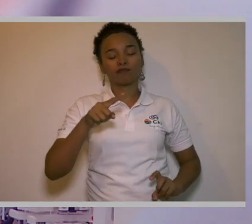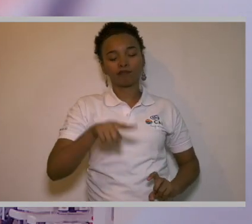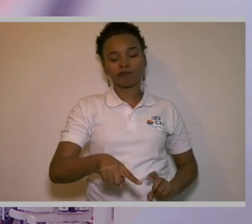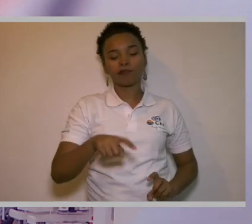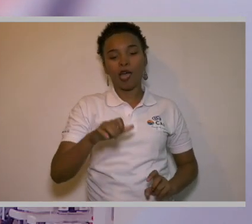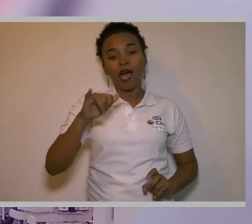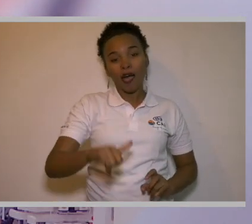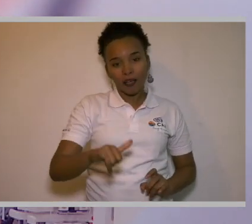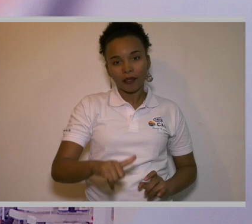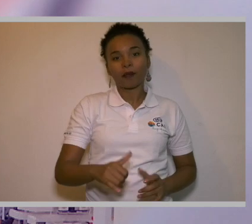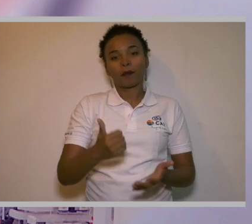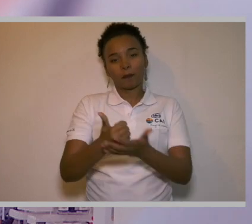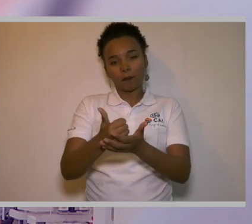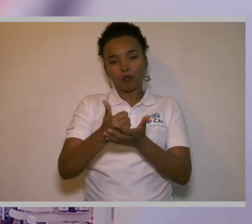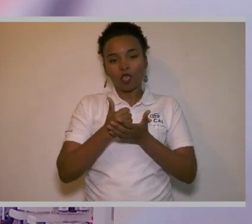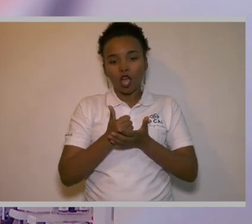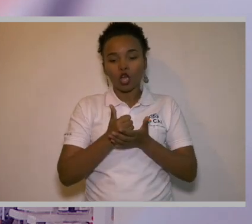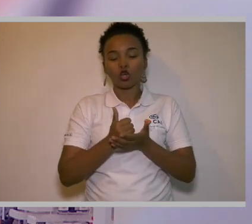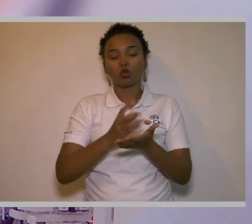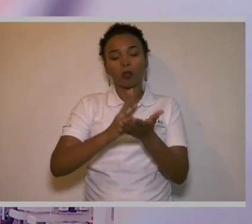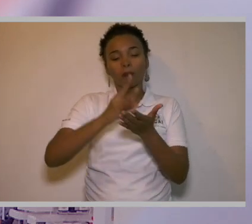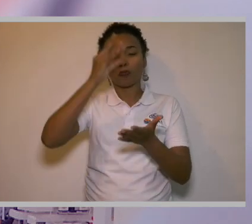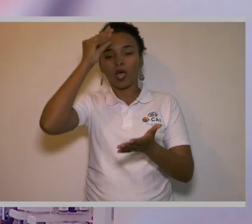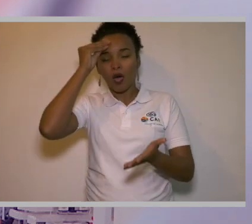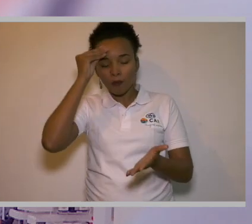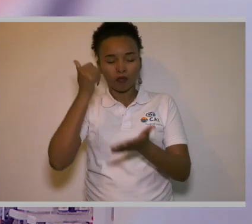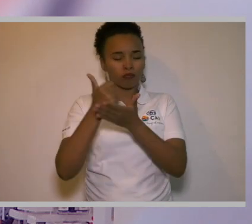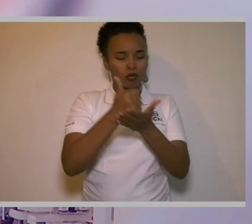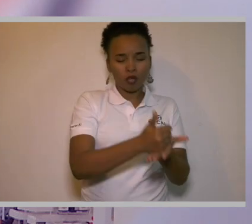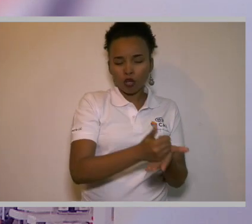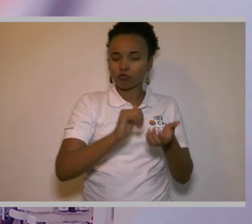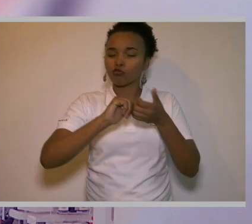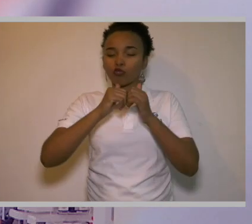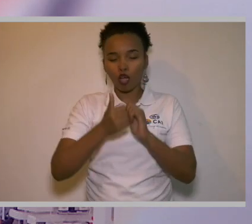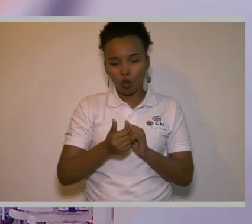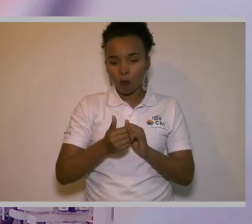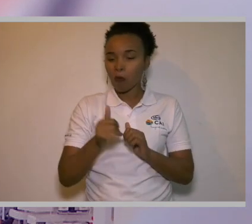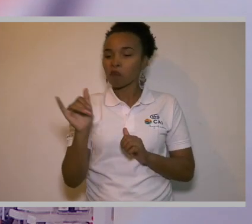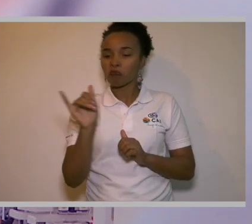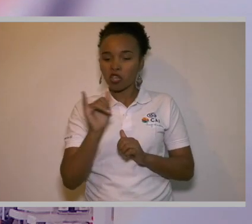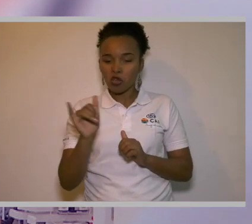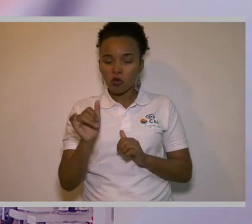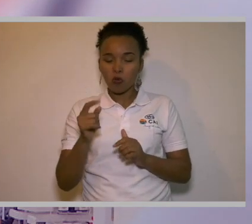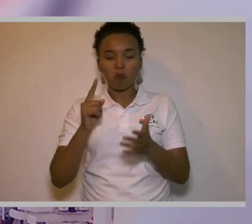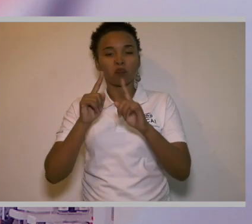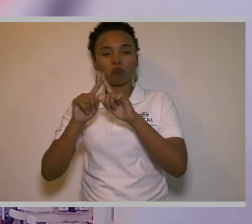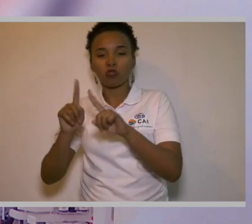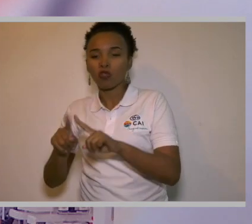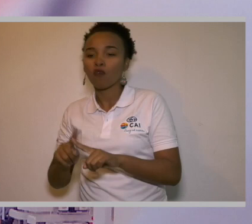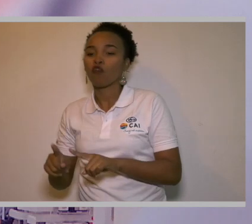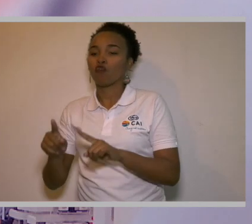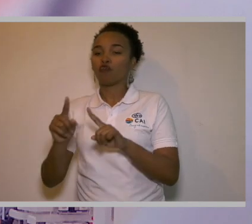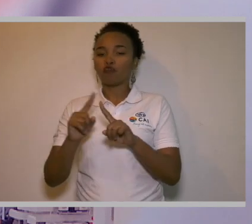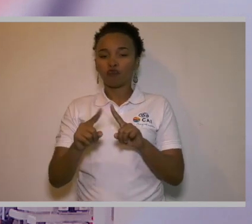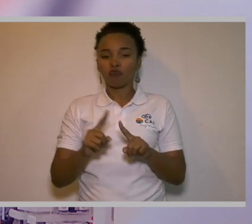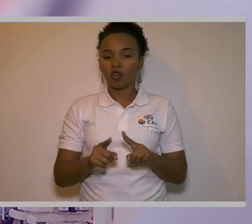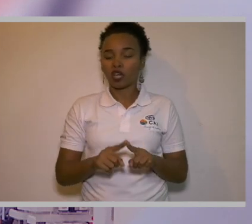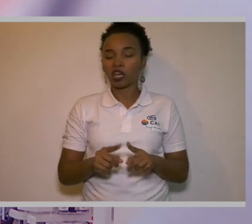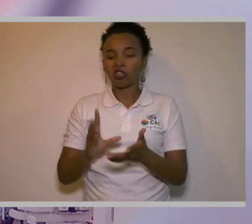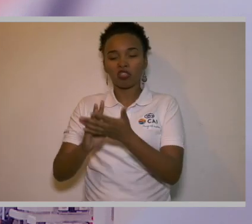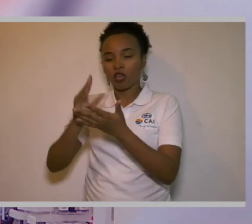salud de los niños. Hoy hablaremos sobre las indicaciones de las adenoidectomías. Vamos a hablar todo